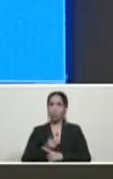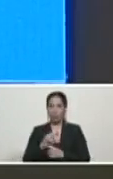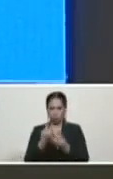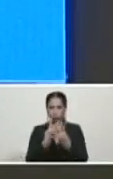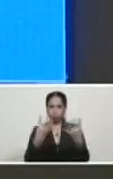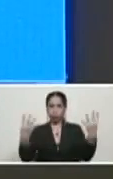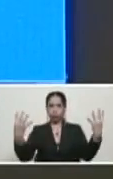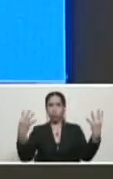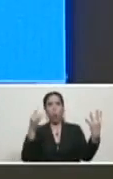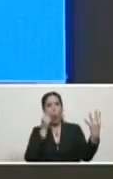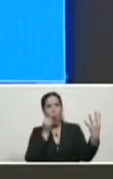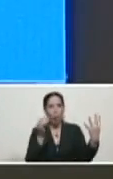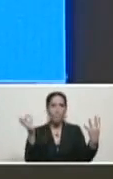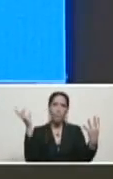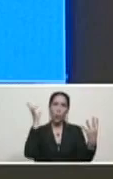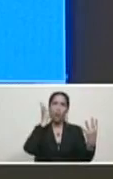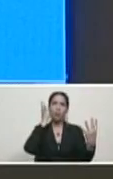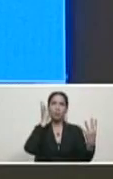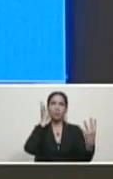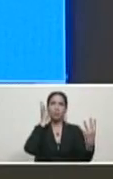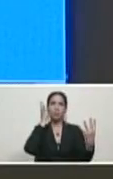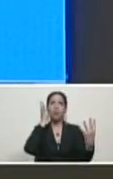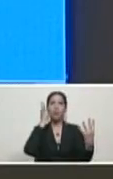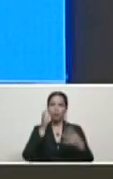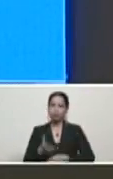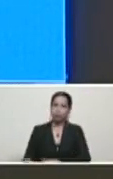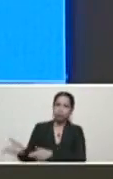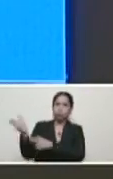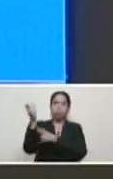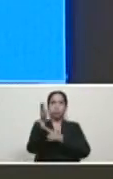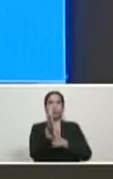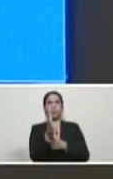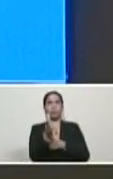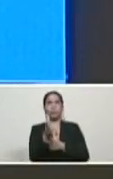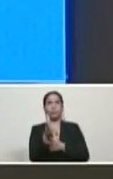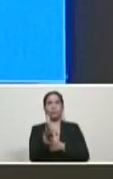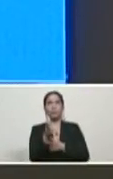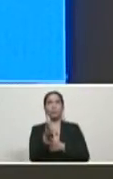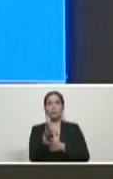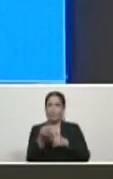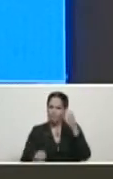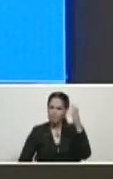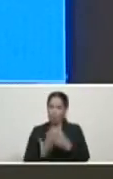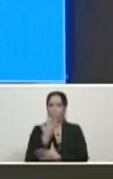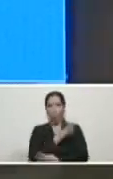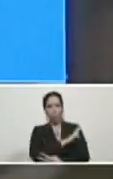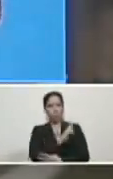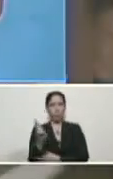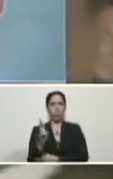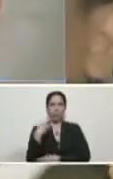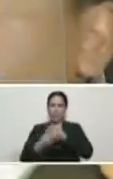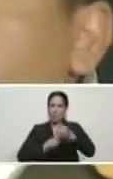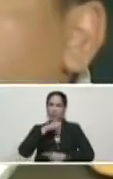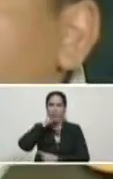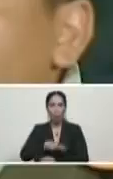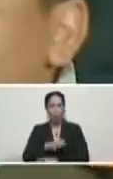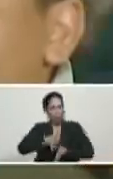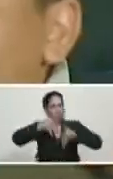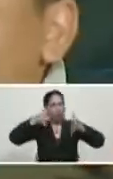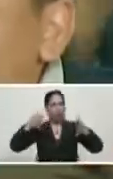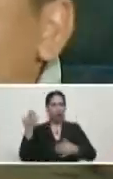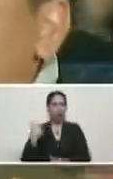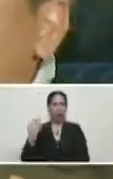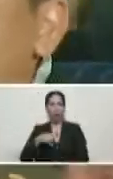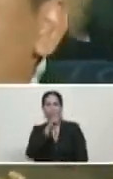hombres y las mujeres con las armas en la mano los que fundaron la República, los que hicieron la historia grande de hace